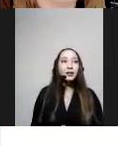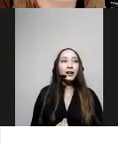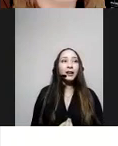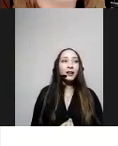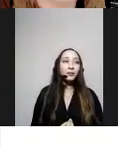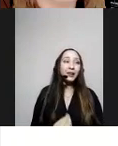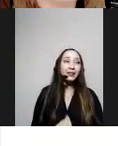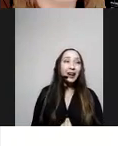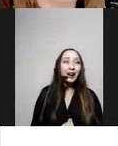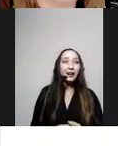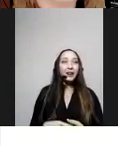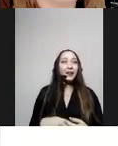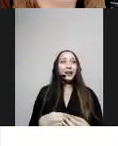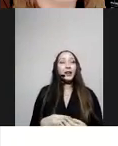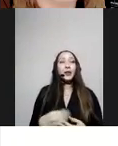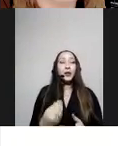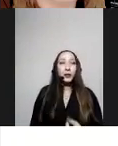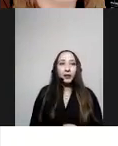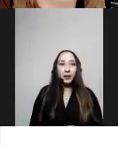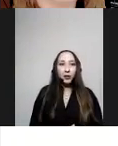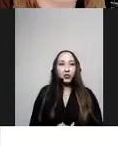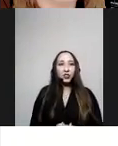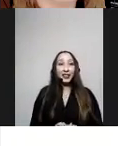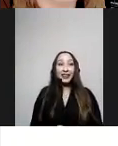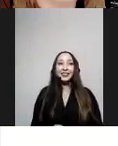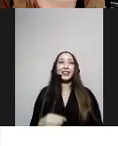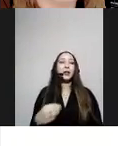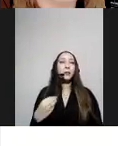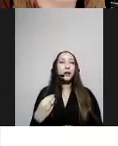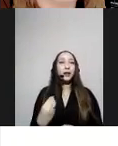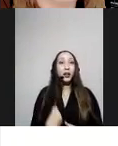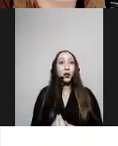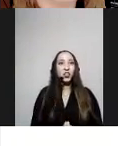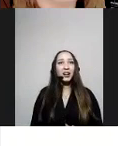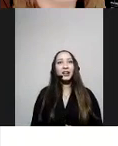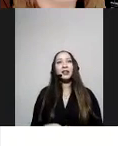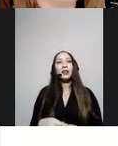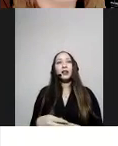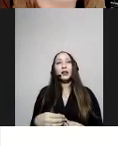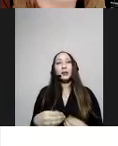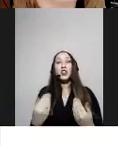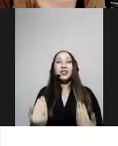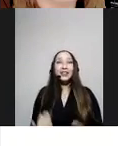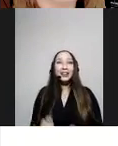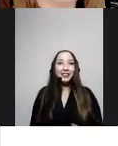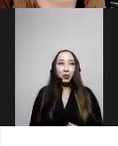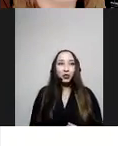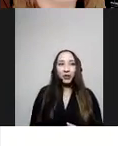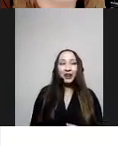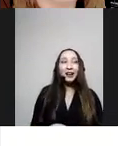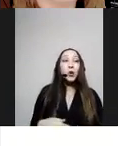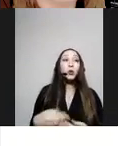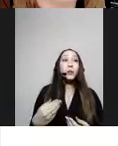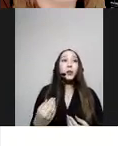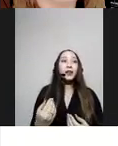Google es un bienestar, mayor habilidad para concentrarse y escuchar. Mayor inteligencia